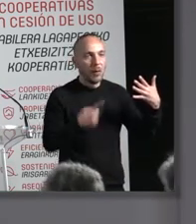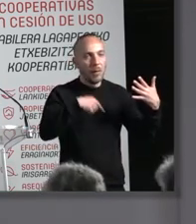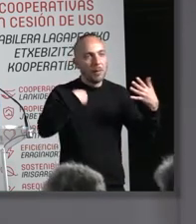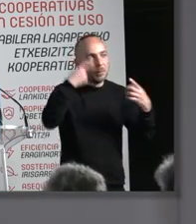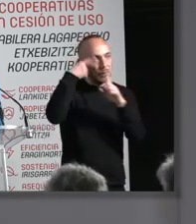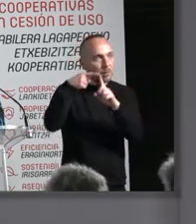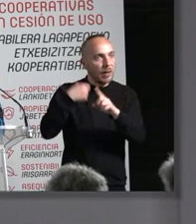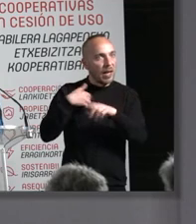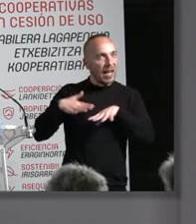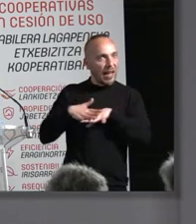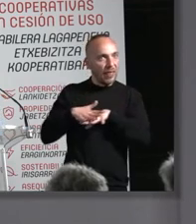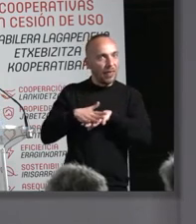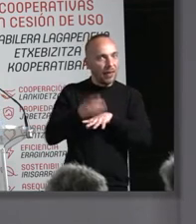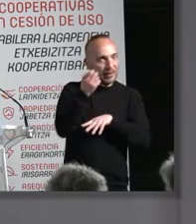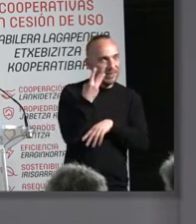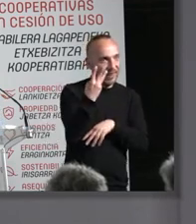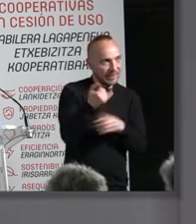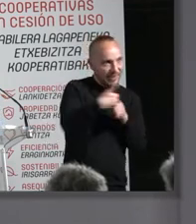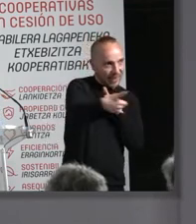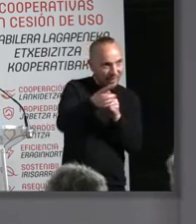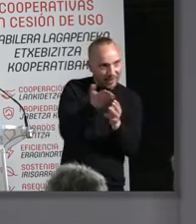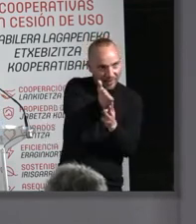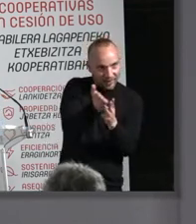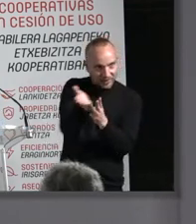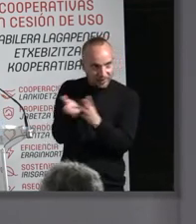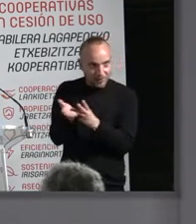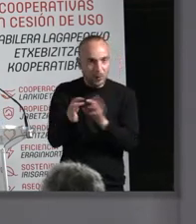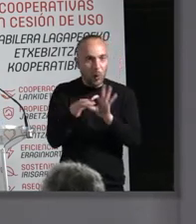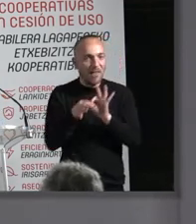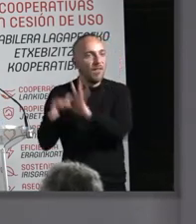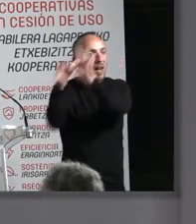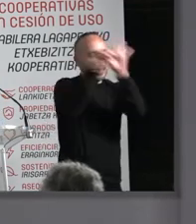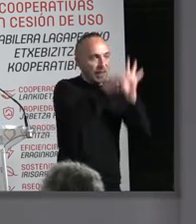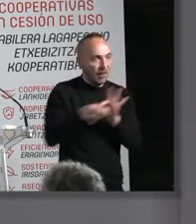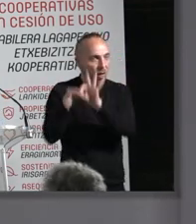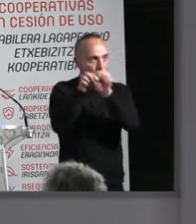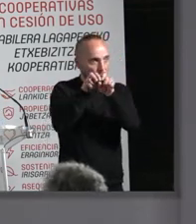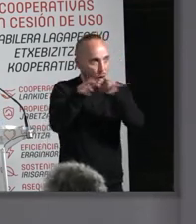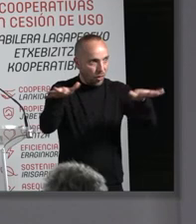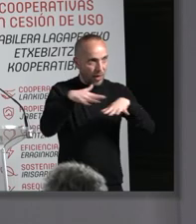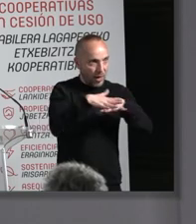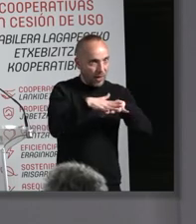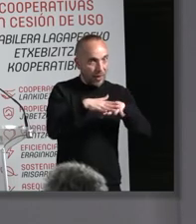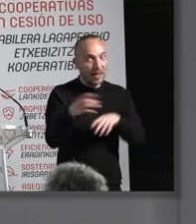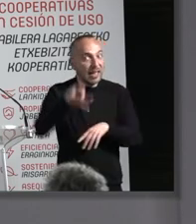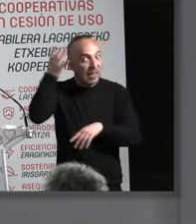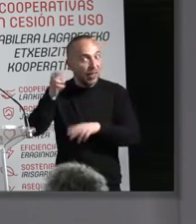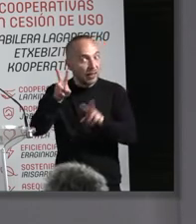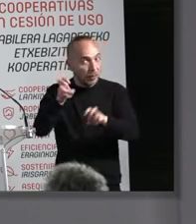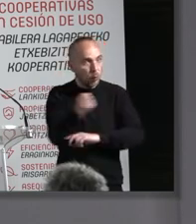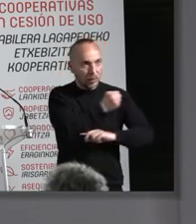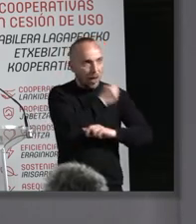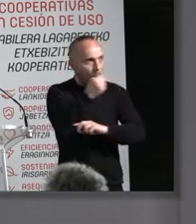como red son 3 grandes líneas. Un tema es la vertebración de la red, el apoyo a nuevas iniciativas, y es un poco lo que se está